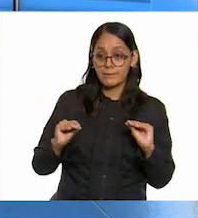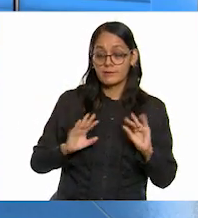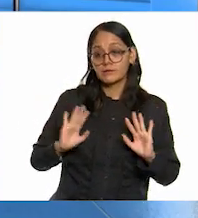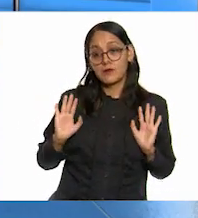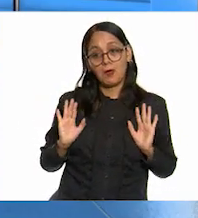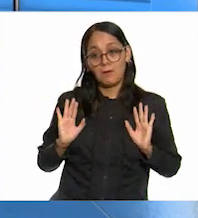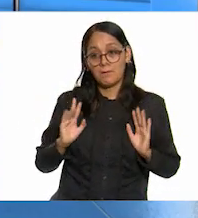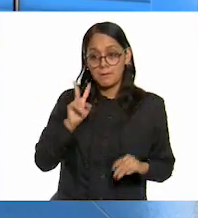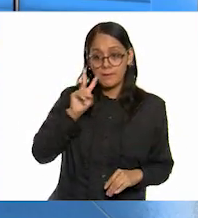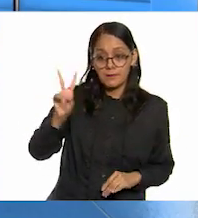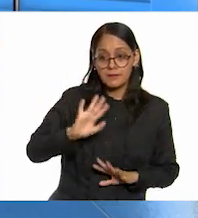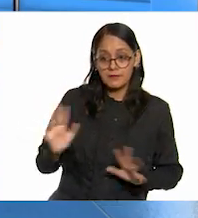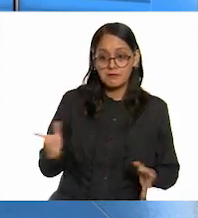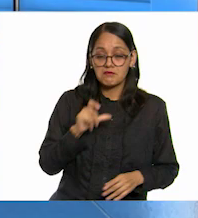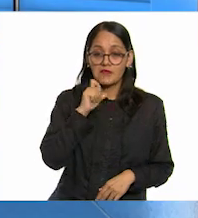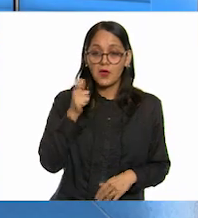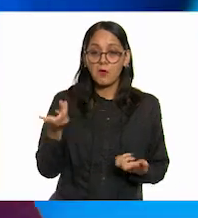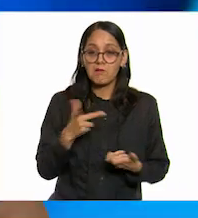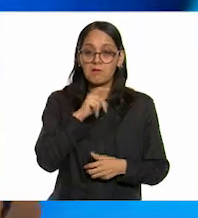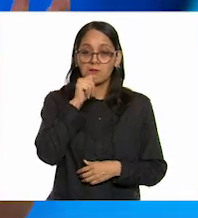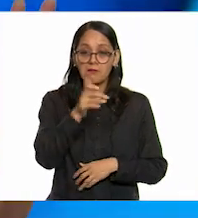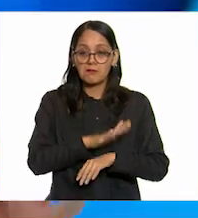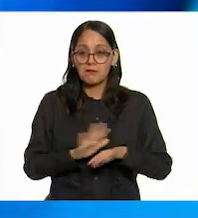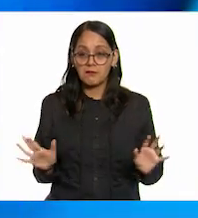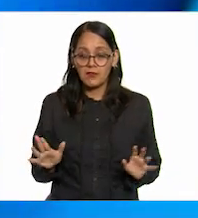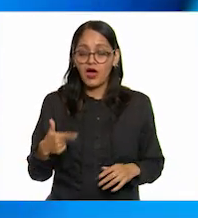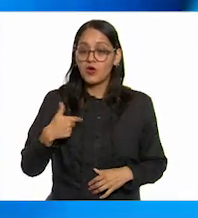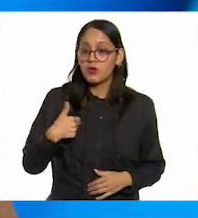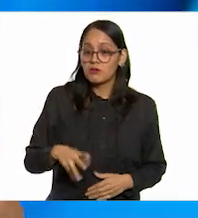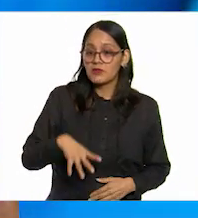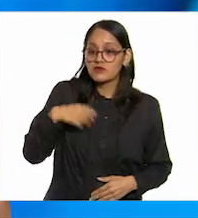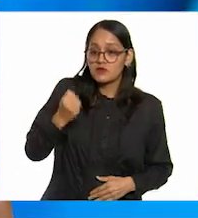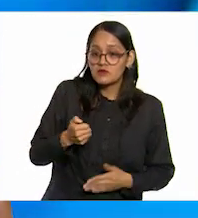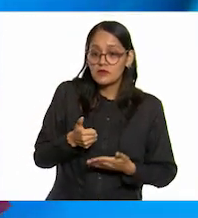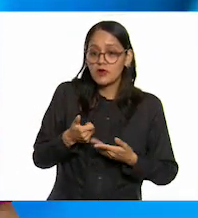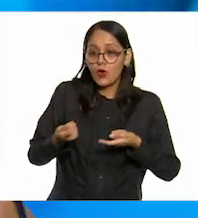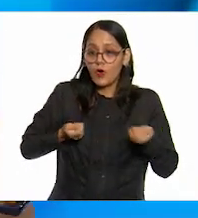primera impresión y no hago nada y no trato de regular lo